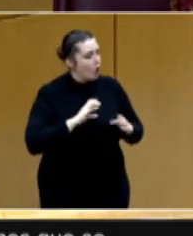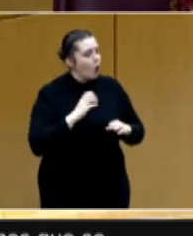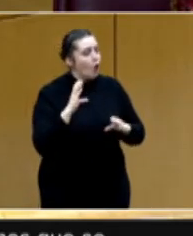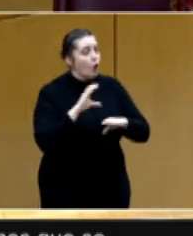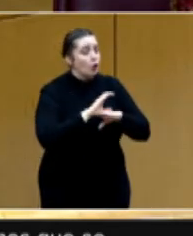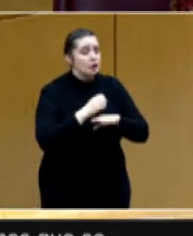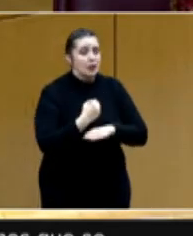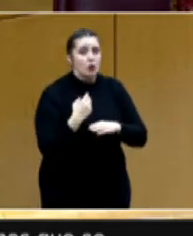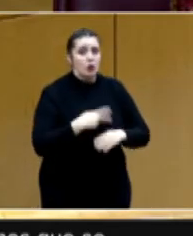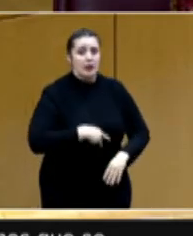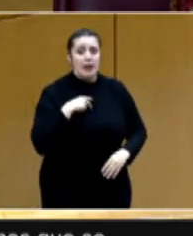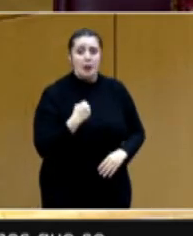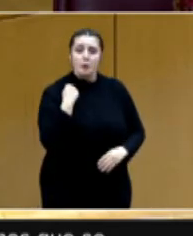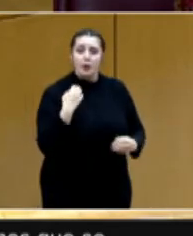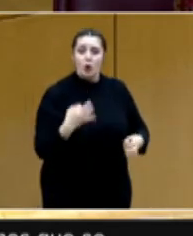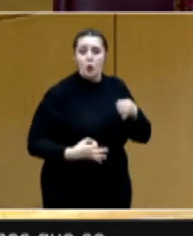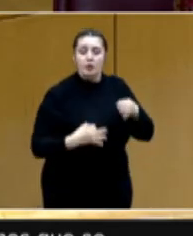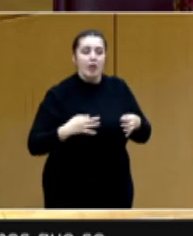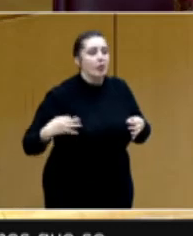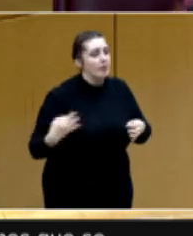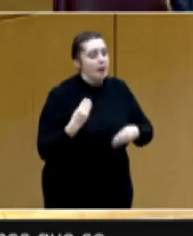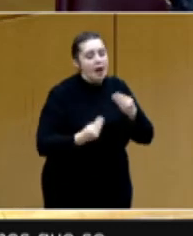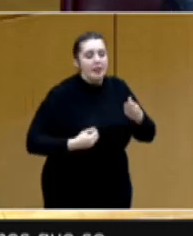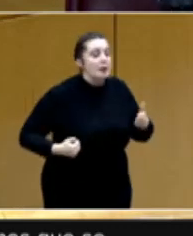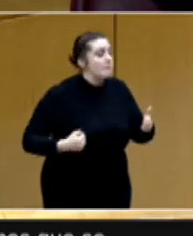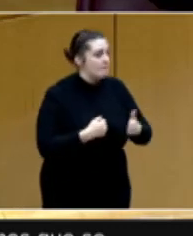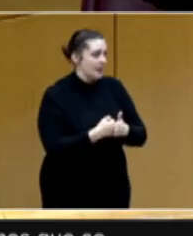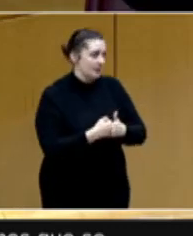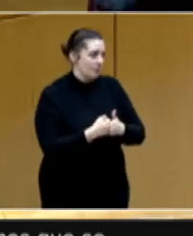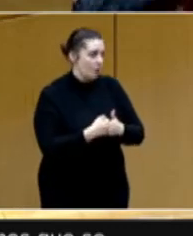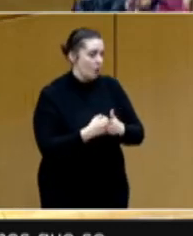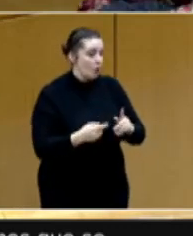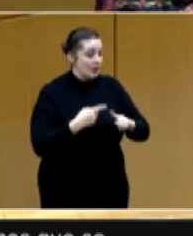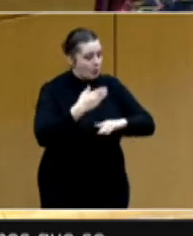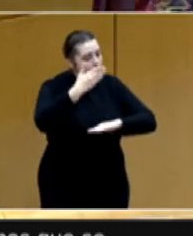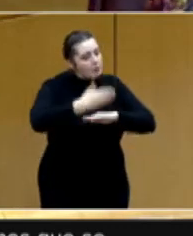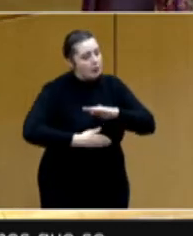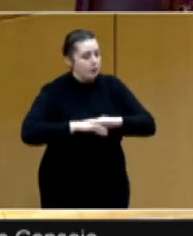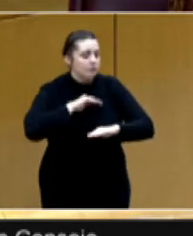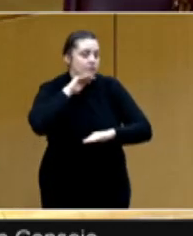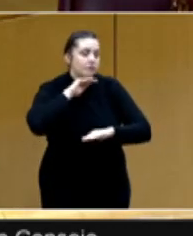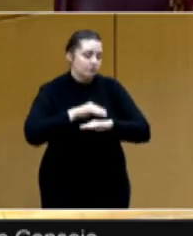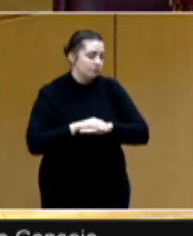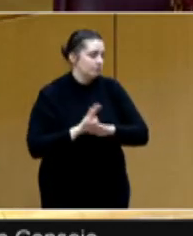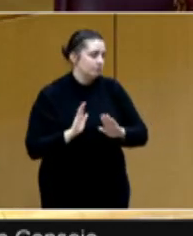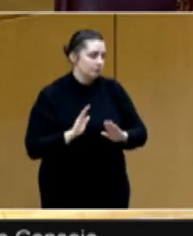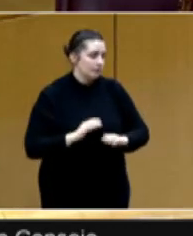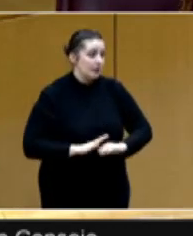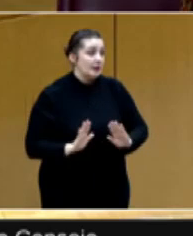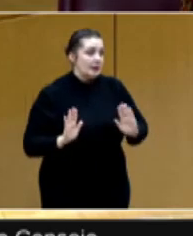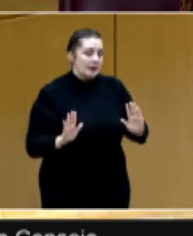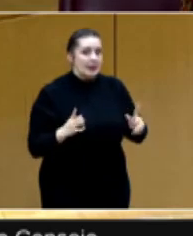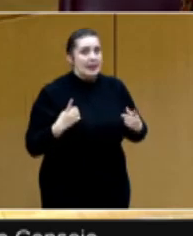del poder judicial tenemos que hacer todo lo posible para que ese plazo se cumpla pero es